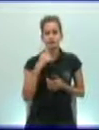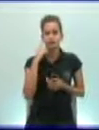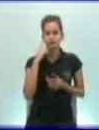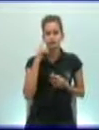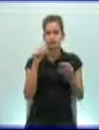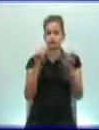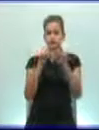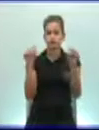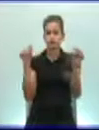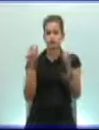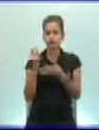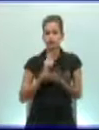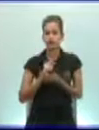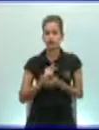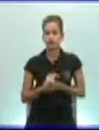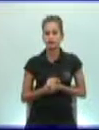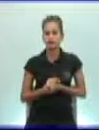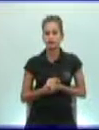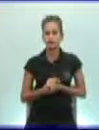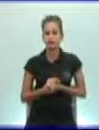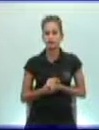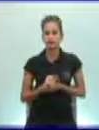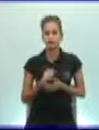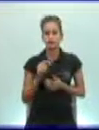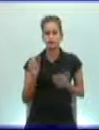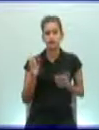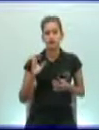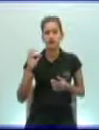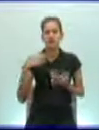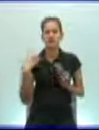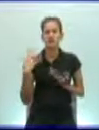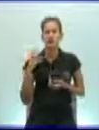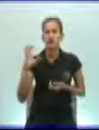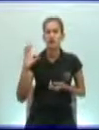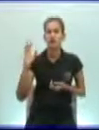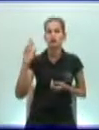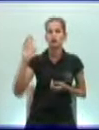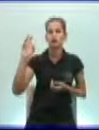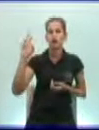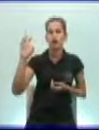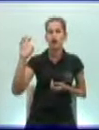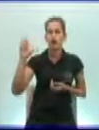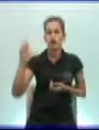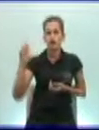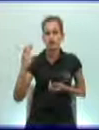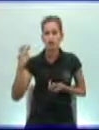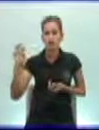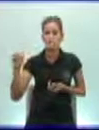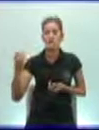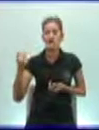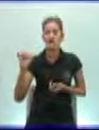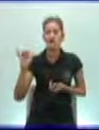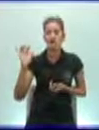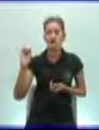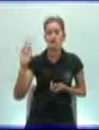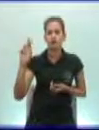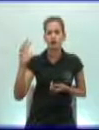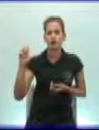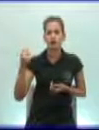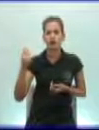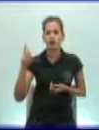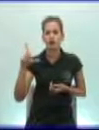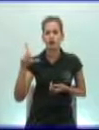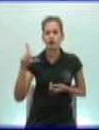mayoral castigaba a todas horas a los negros esclavos. Vamos a señalar el sujeto y el predicado de